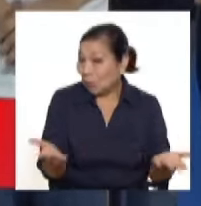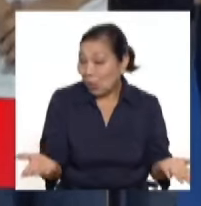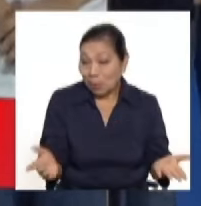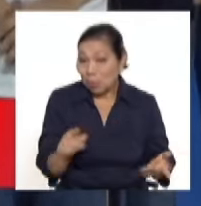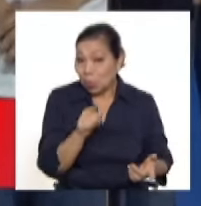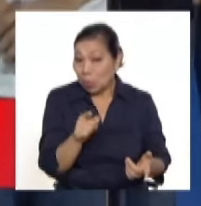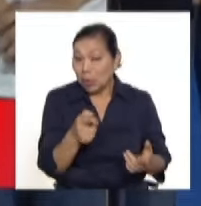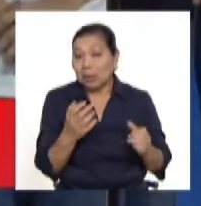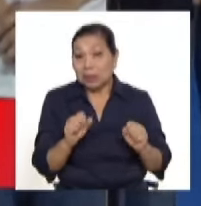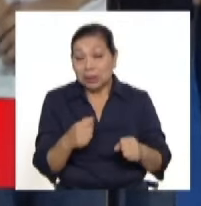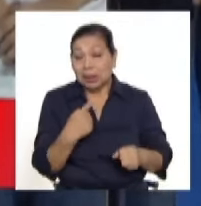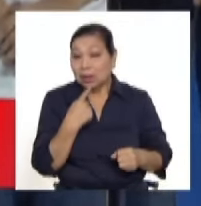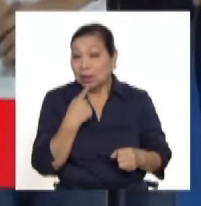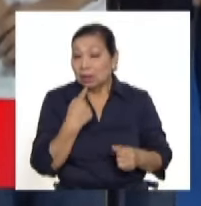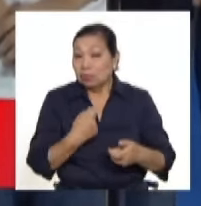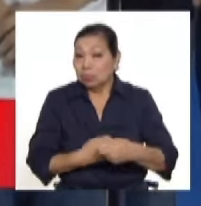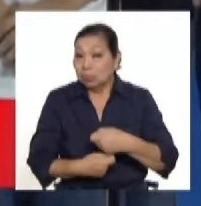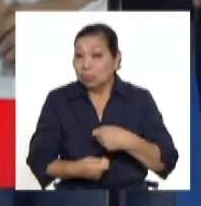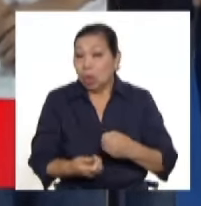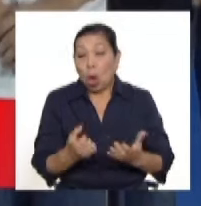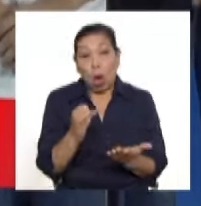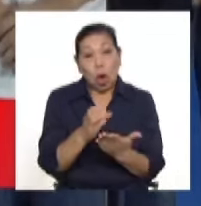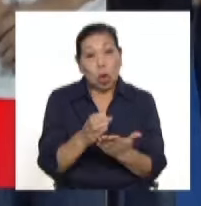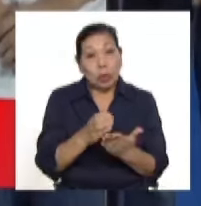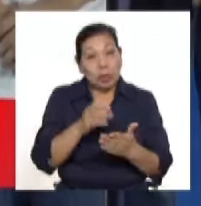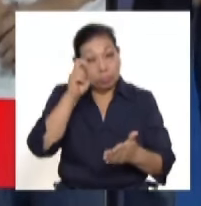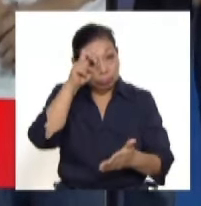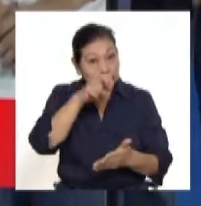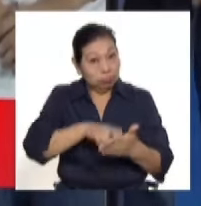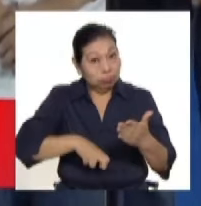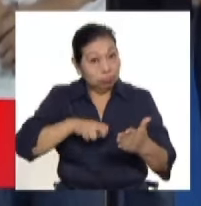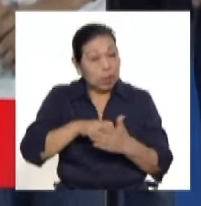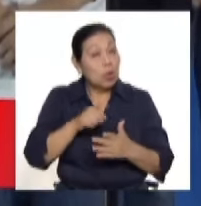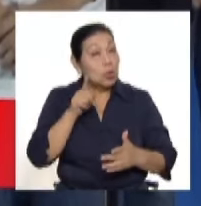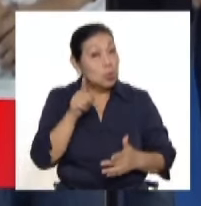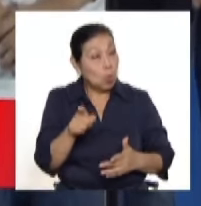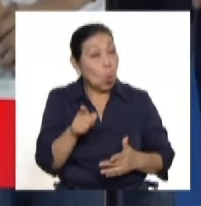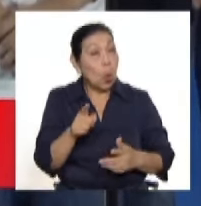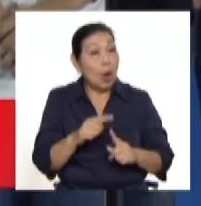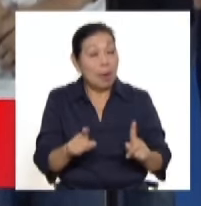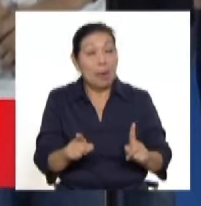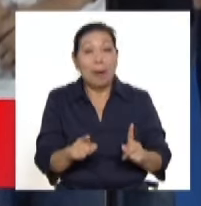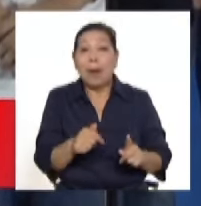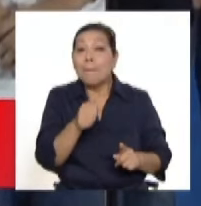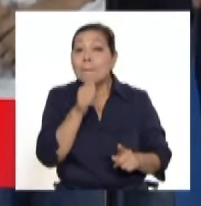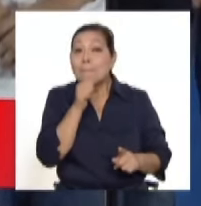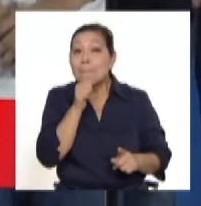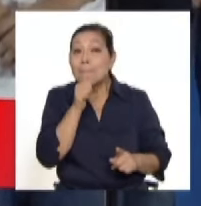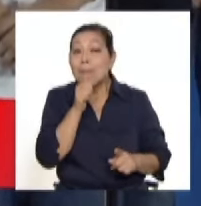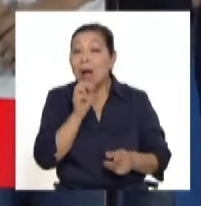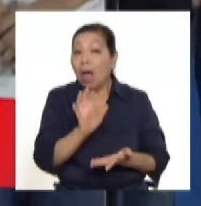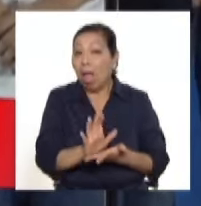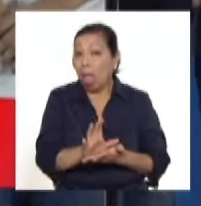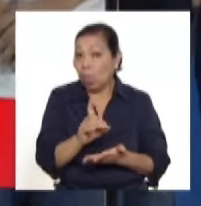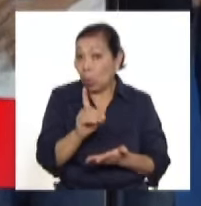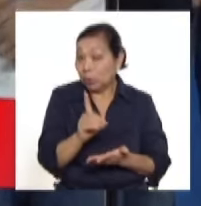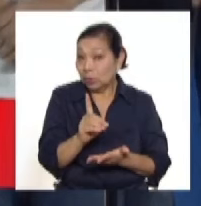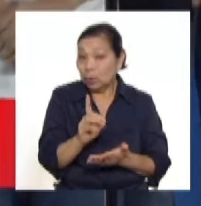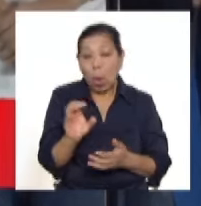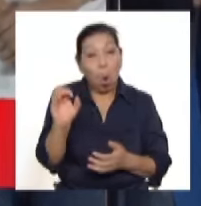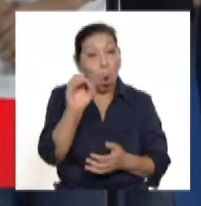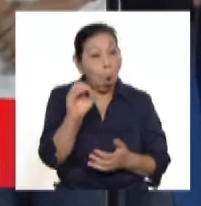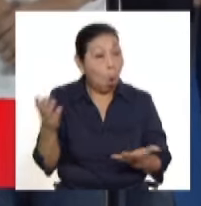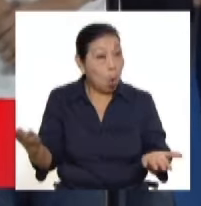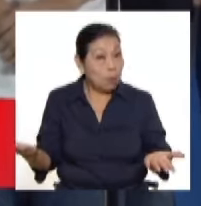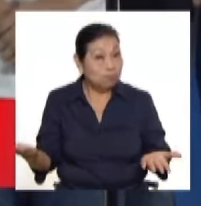si usted se atreve a renegociar el contrato minero, si usted se atreve a privatizar la educación, o si